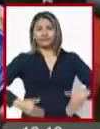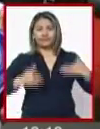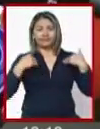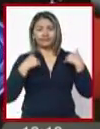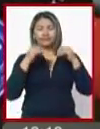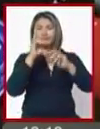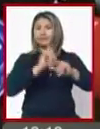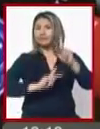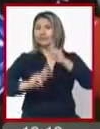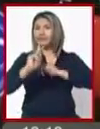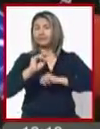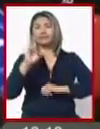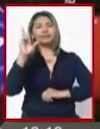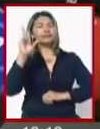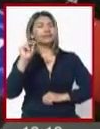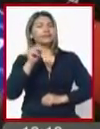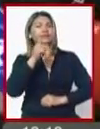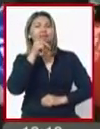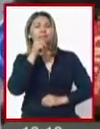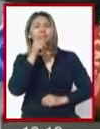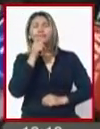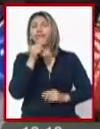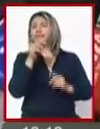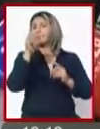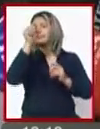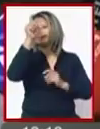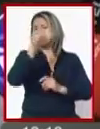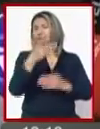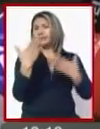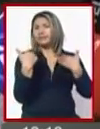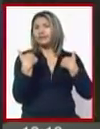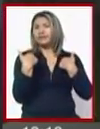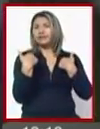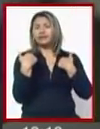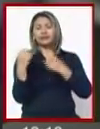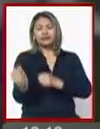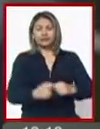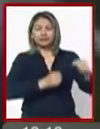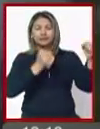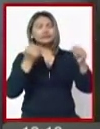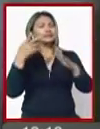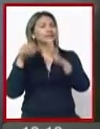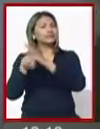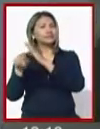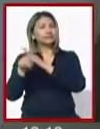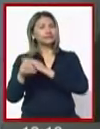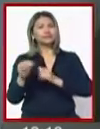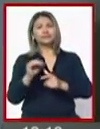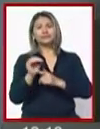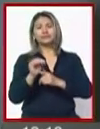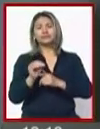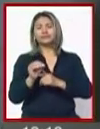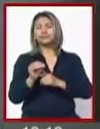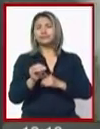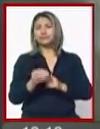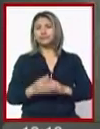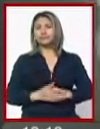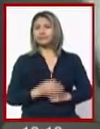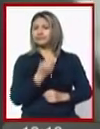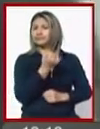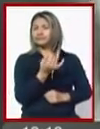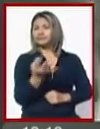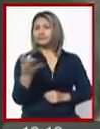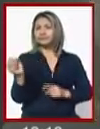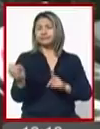de los ciudadanos y no a aquellos que, atenidos al poder, han matado, han asesinado o